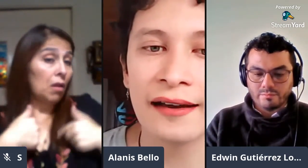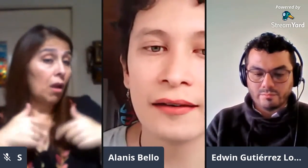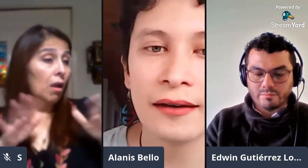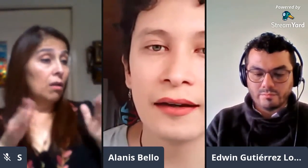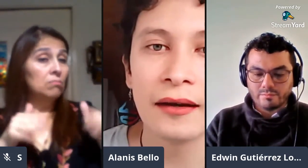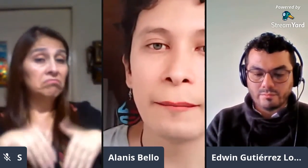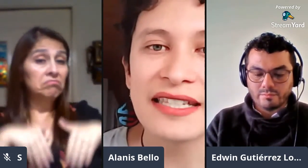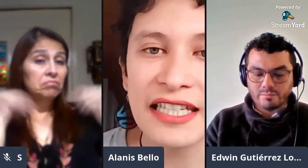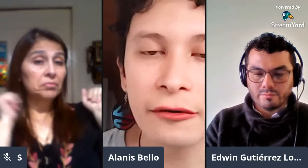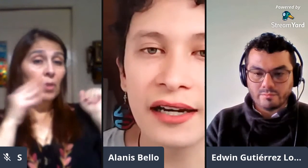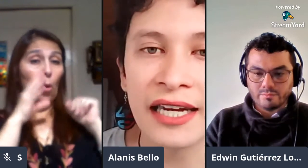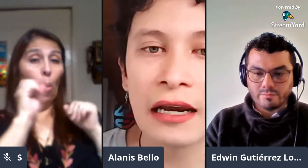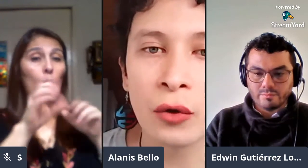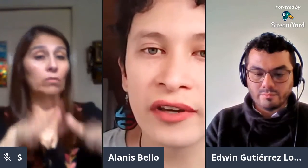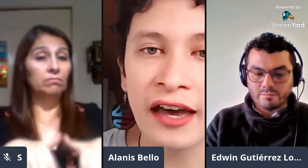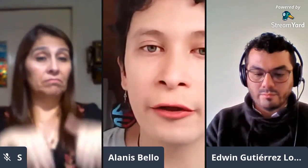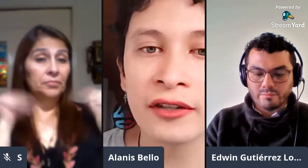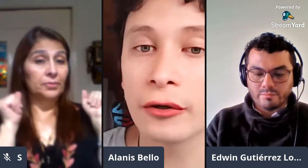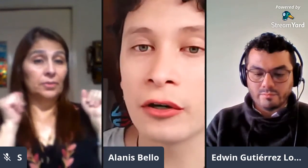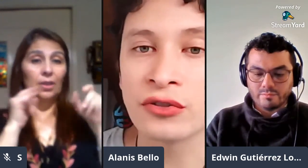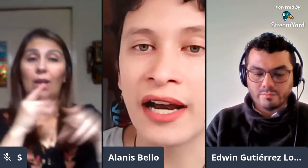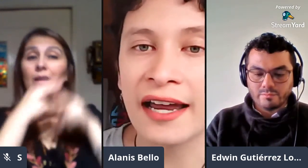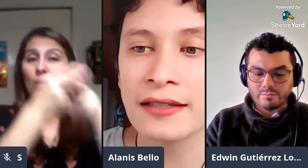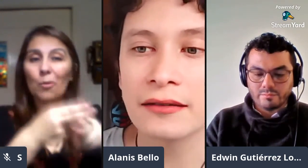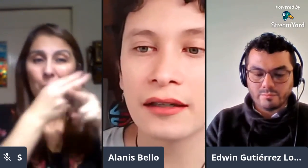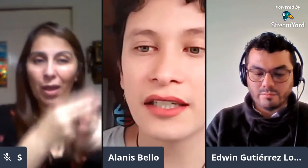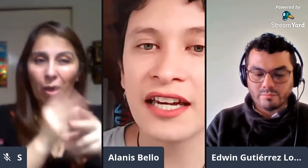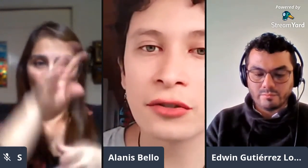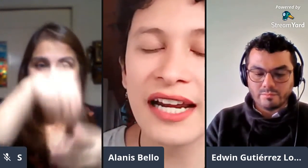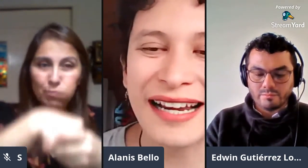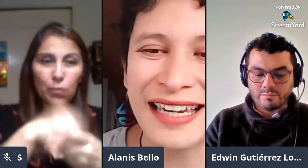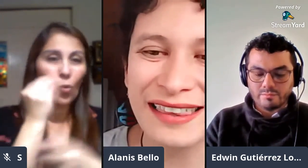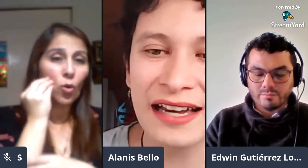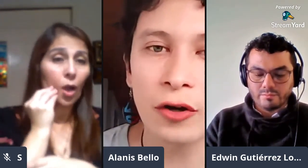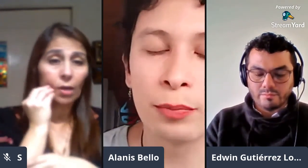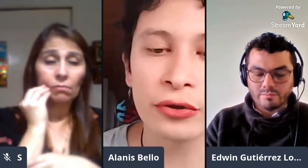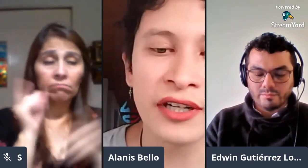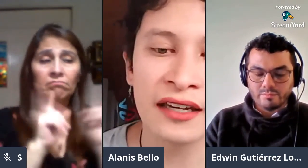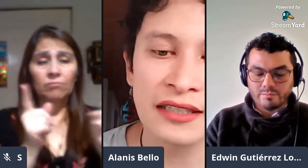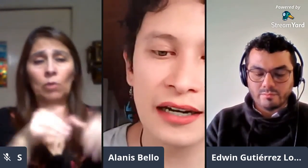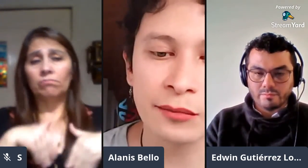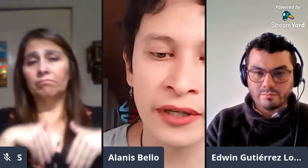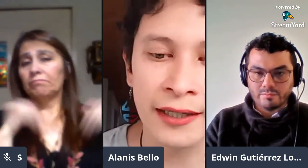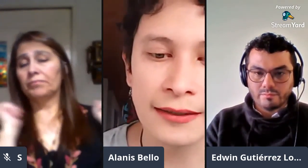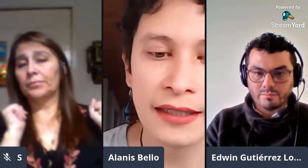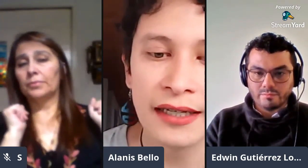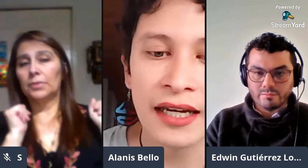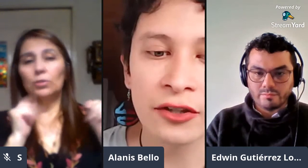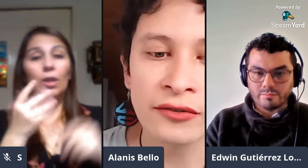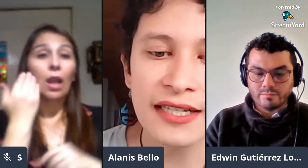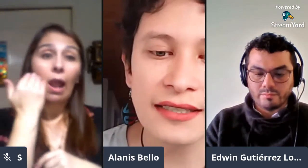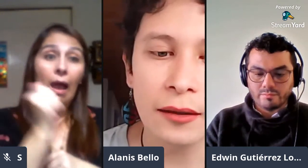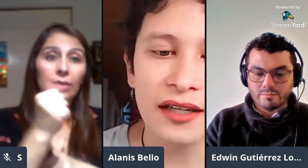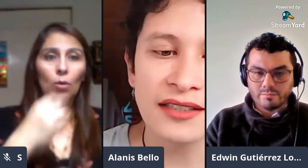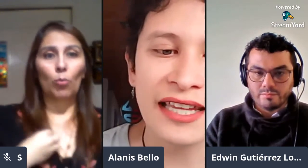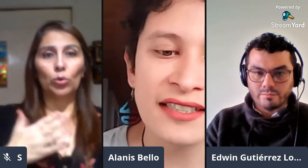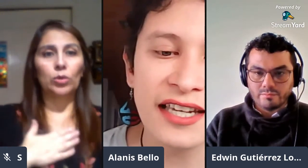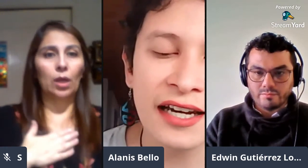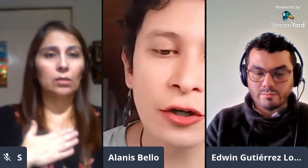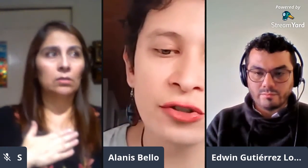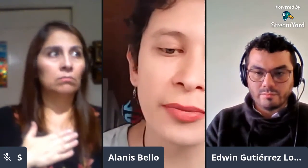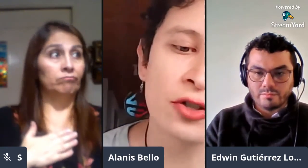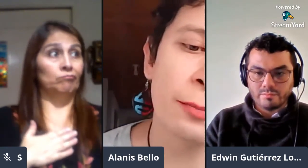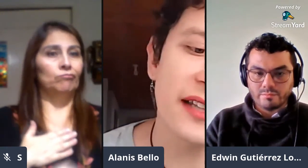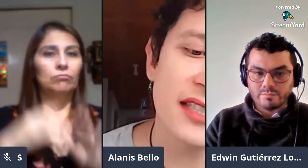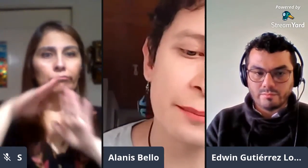de manera masiva en el cuidado dentro de los hogares, y eso le quita oportunidades a las mujeres. Entonces, se